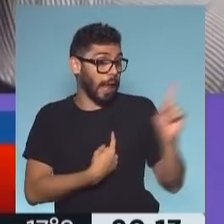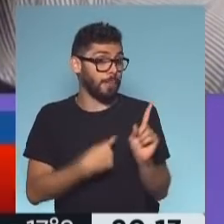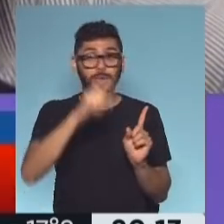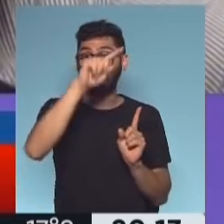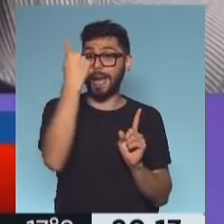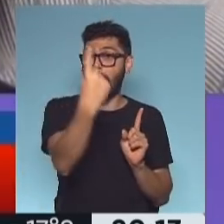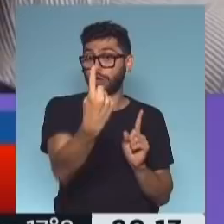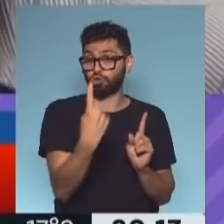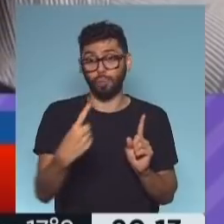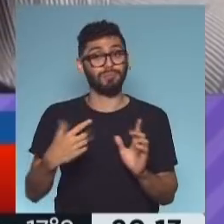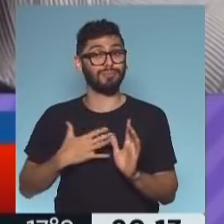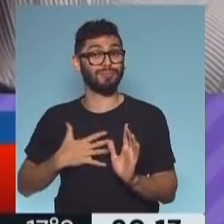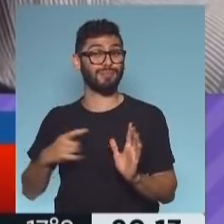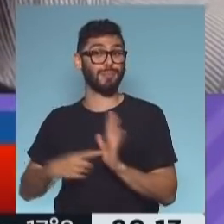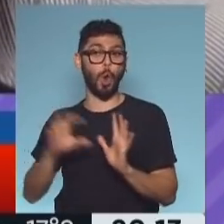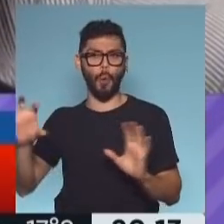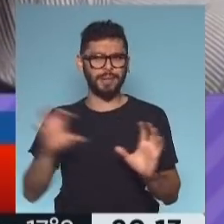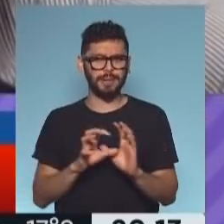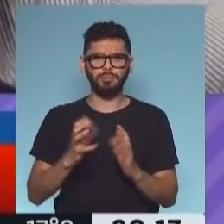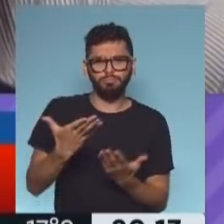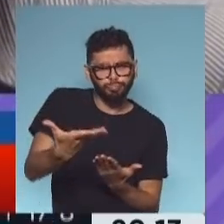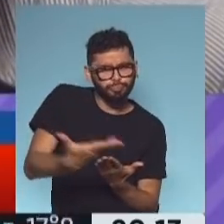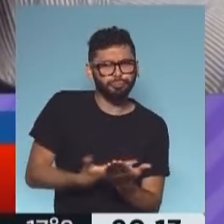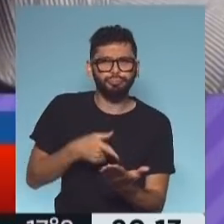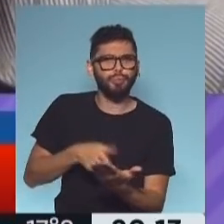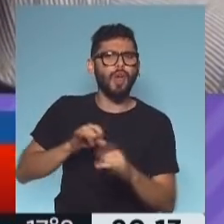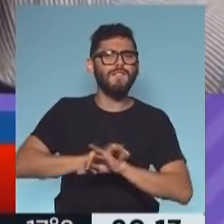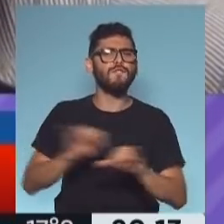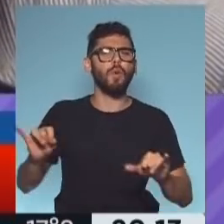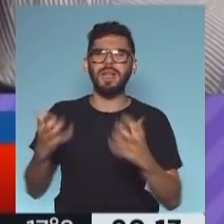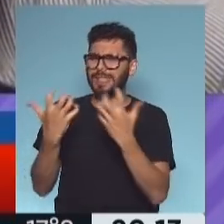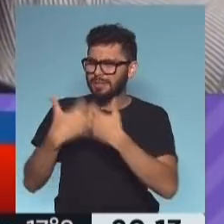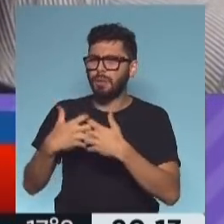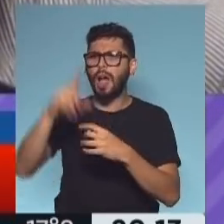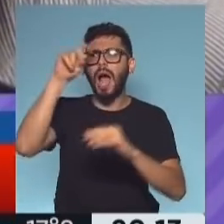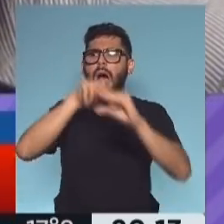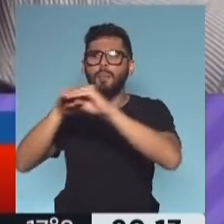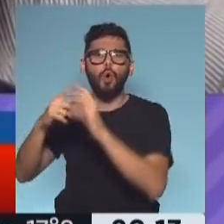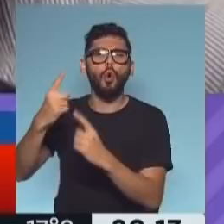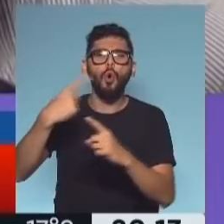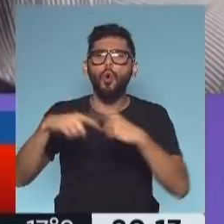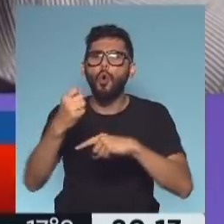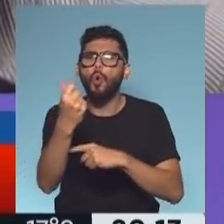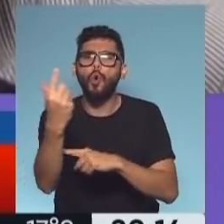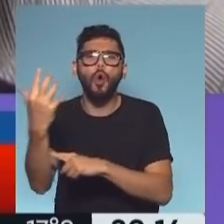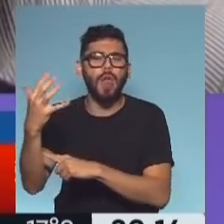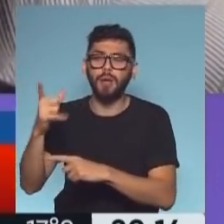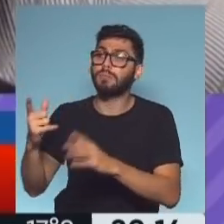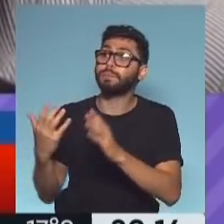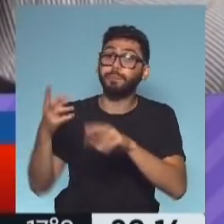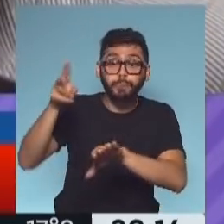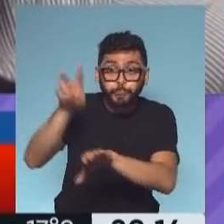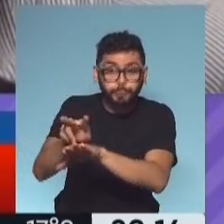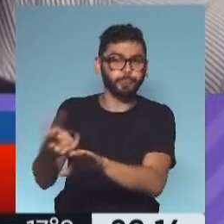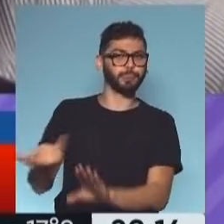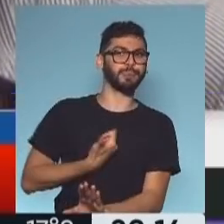provincia. Nosotros tenemos un tablero de información centralizada, con un sistema de gestión de camas centralizado, donde reportan todas las camas de terapia